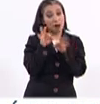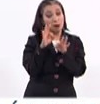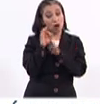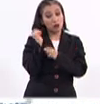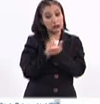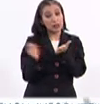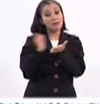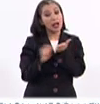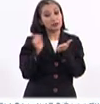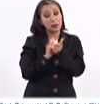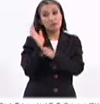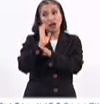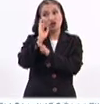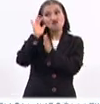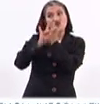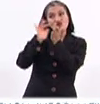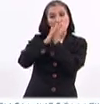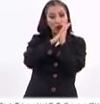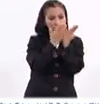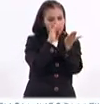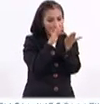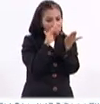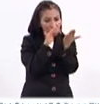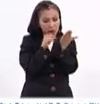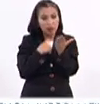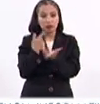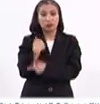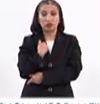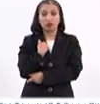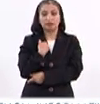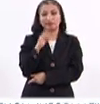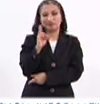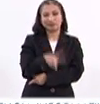trabajos de películas, libros. Redactar, y yo la verdad,